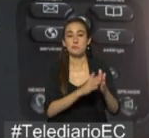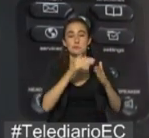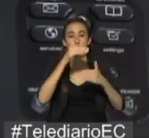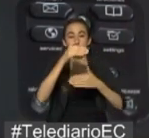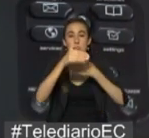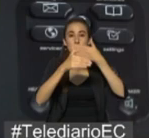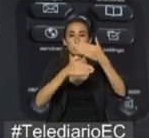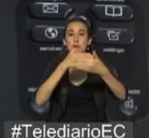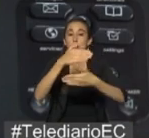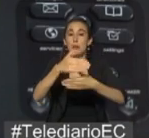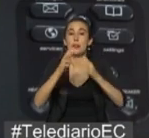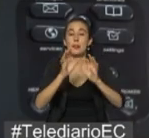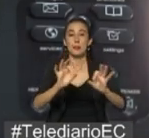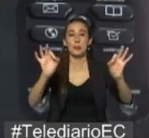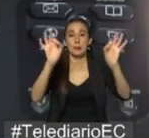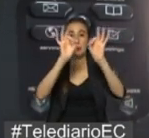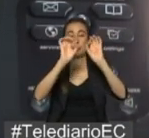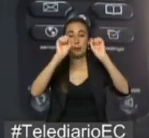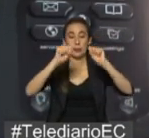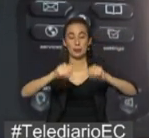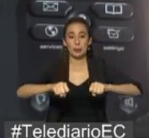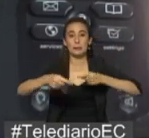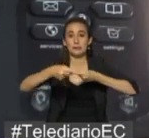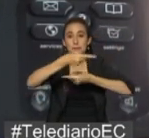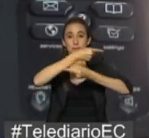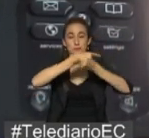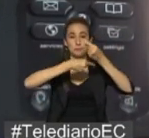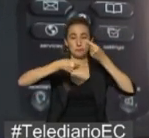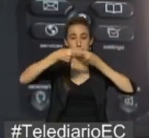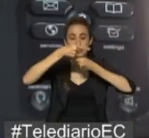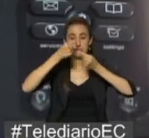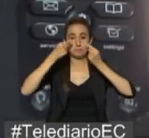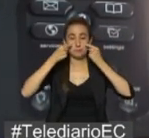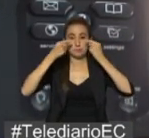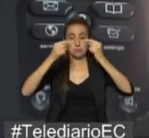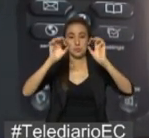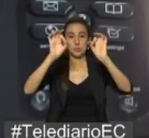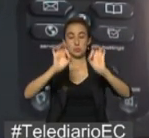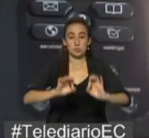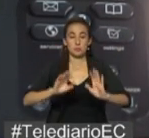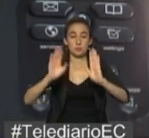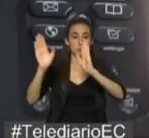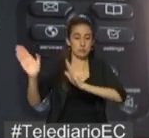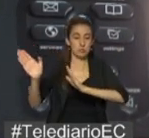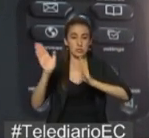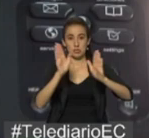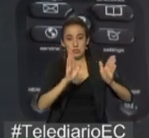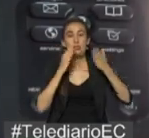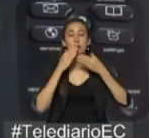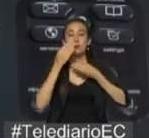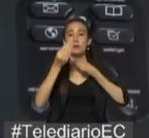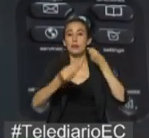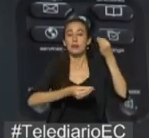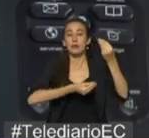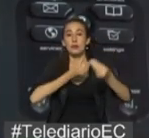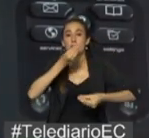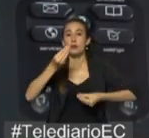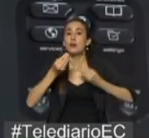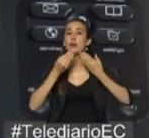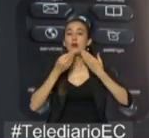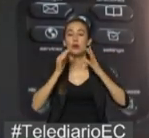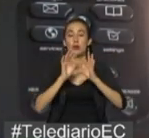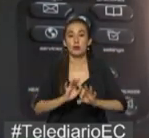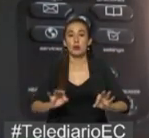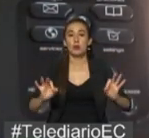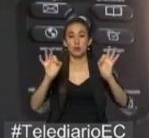están yendo a embarcarse hacia nuestro país desde el exterior presentaron ya síntomas y en este momento están en hospitales en el exterior.